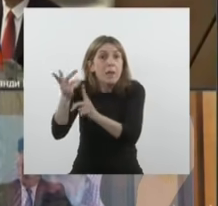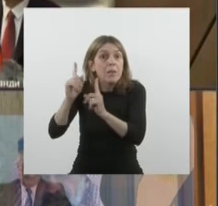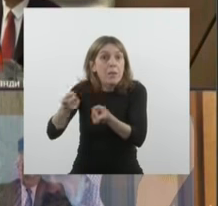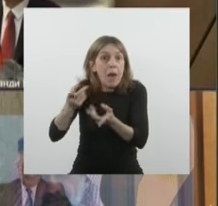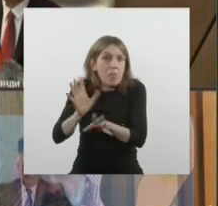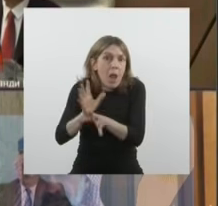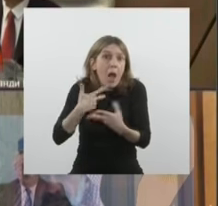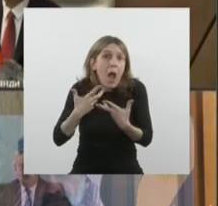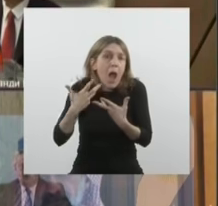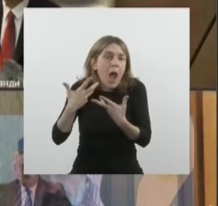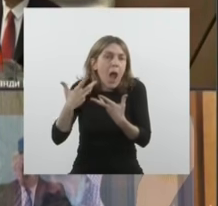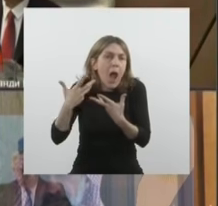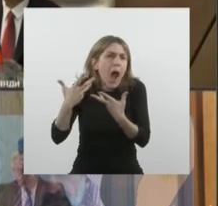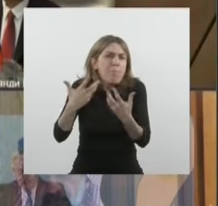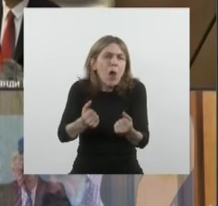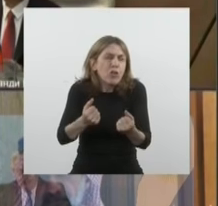apoyo